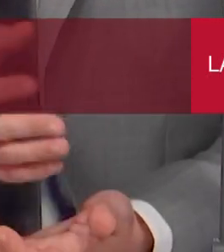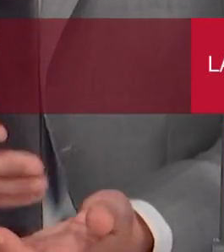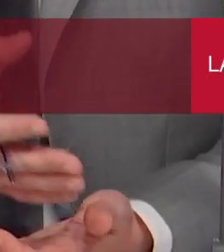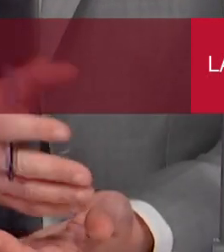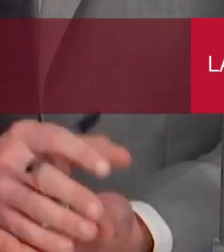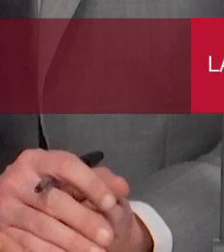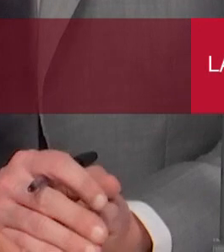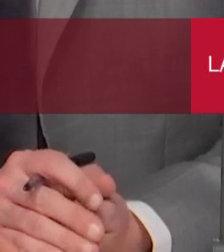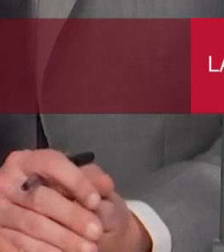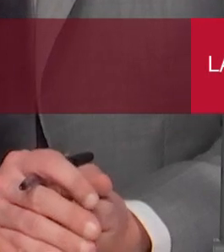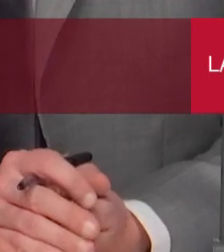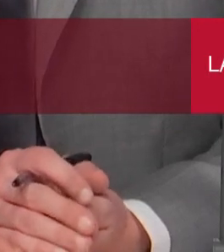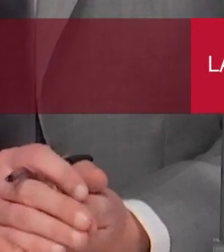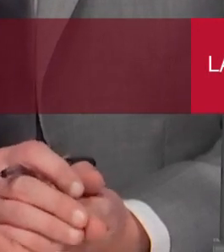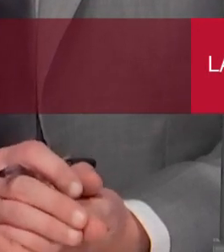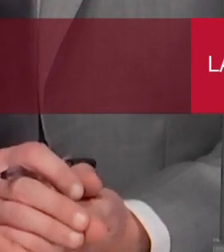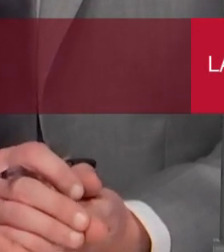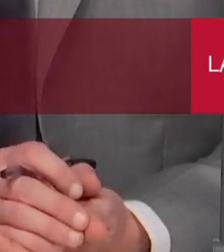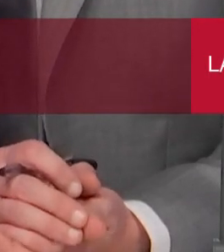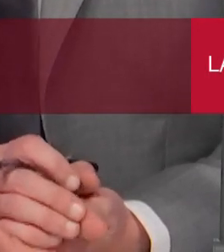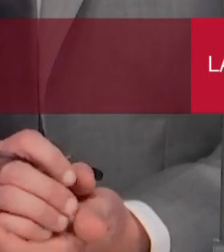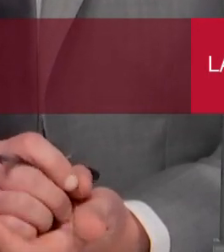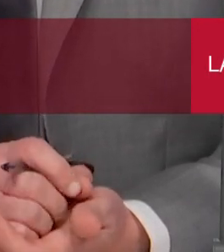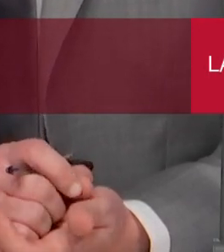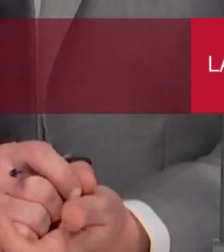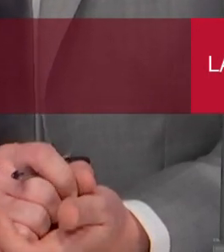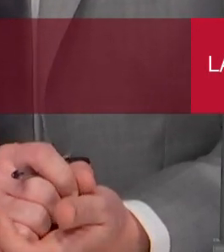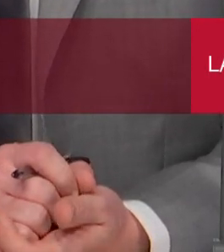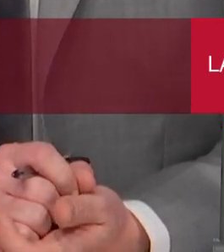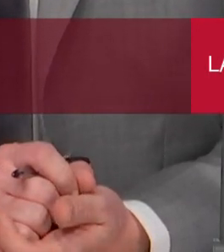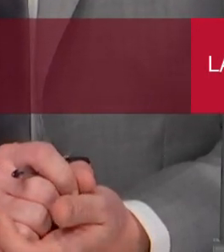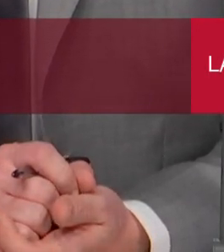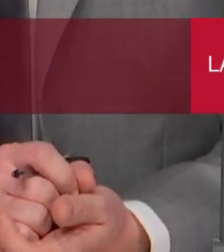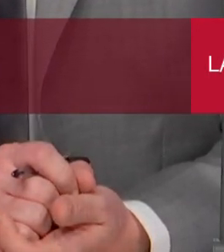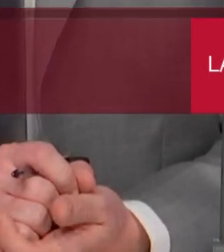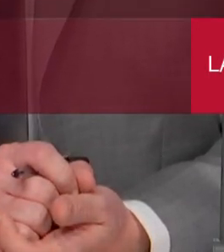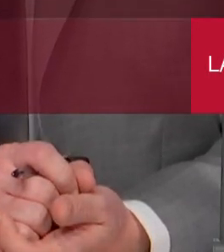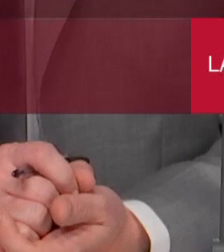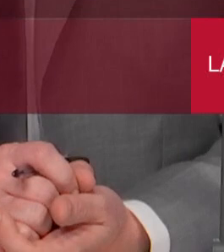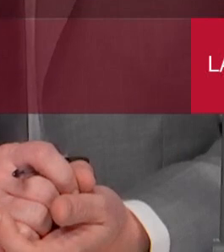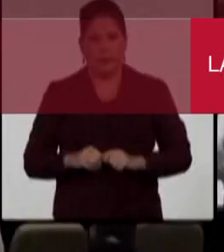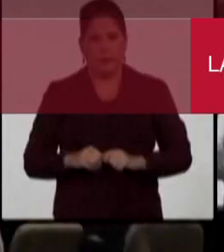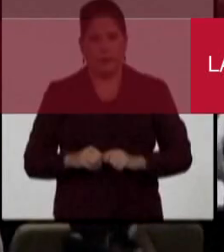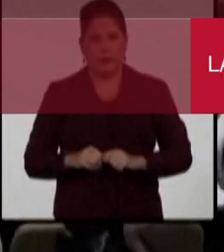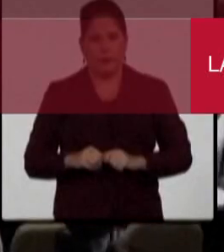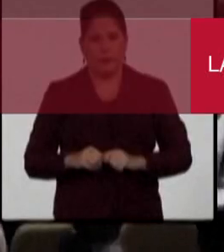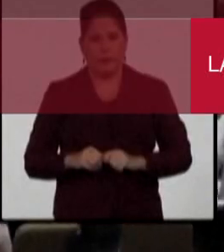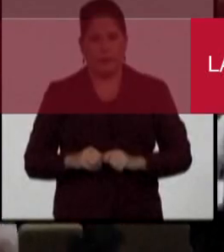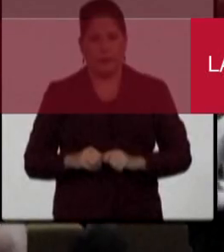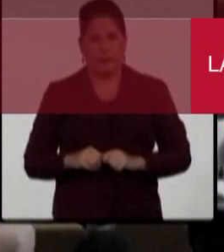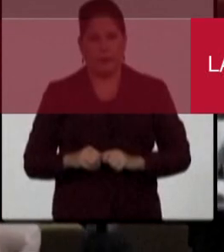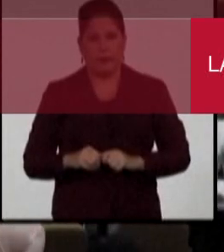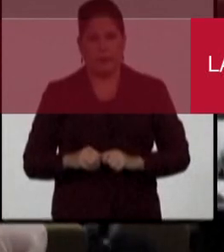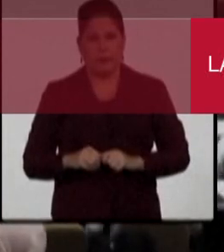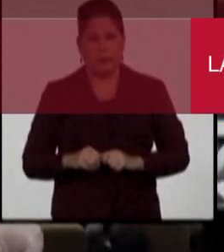si considera que esto puede quizás perjudicar su aprobación? Mira, yo creo que estamos hablando, justamente esta entrevista